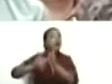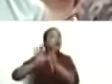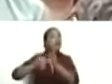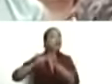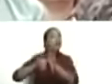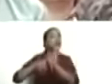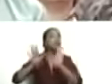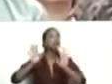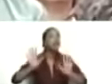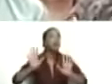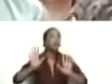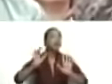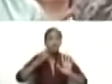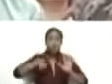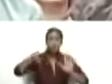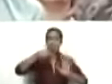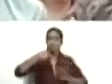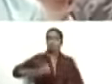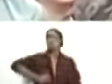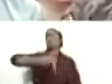y con el mazo del pueblo